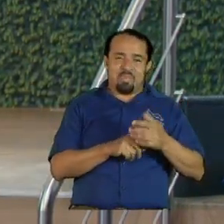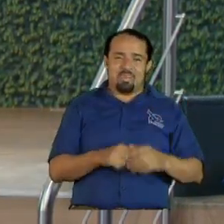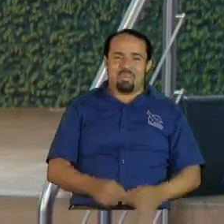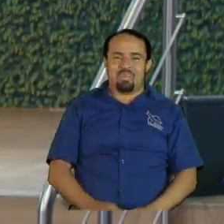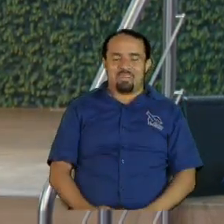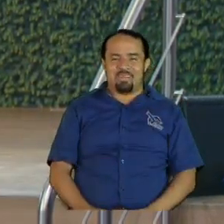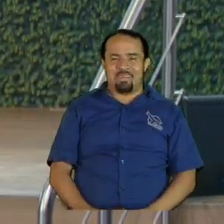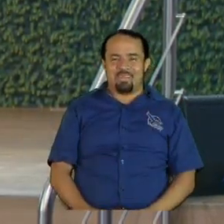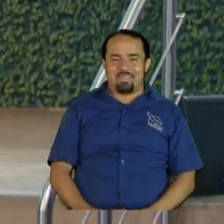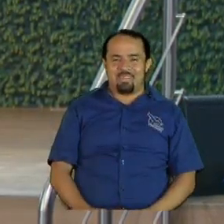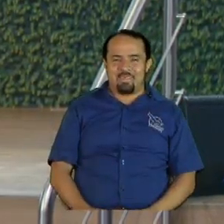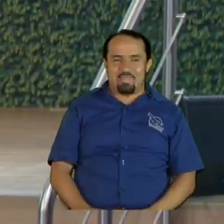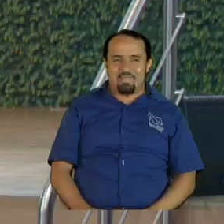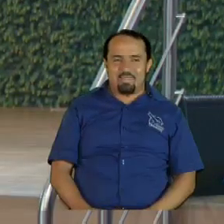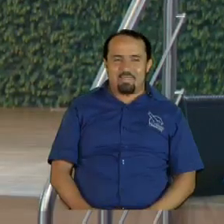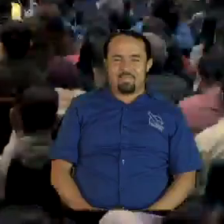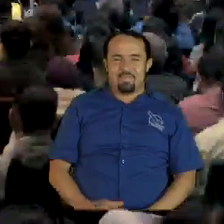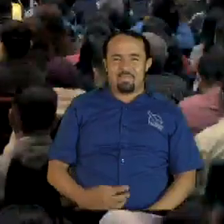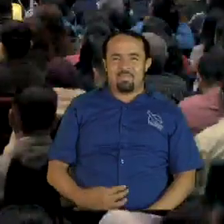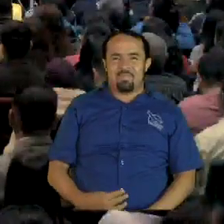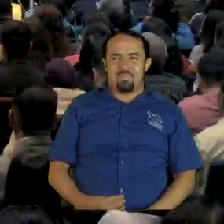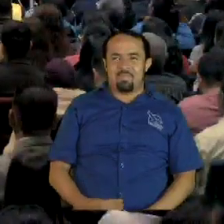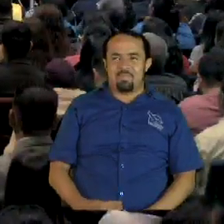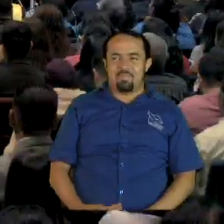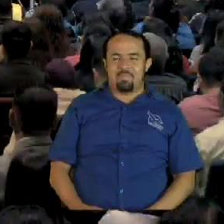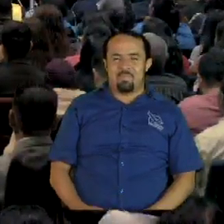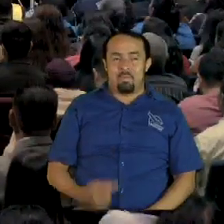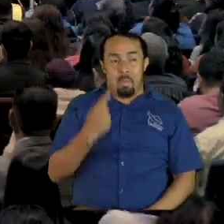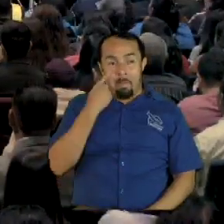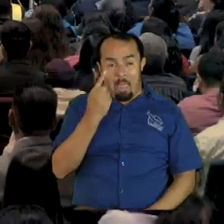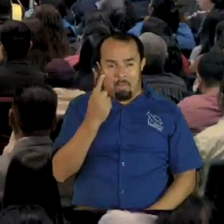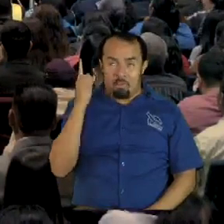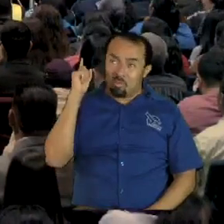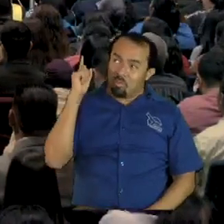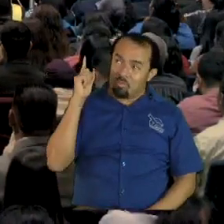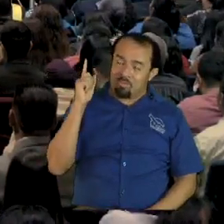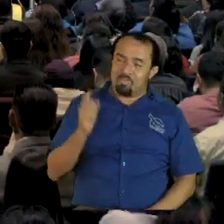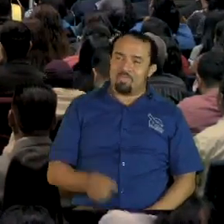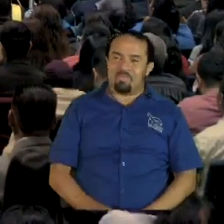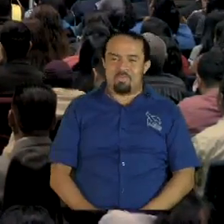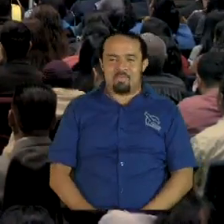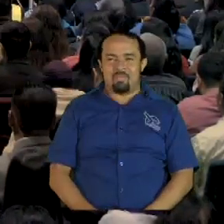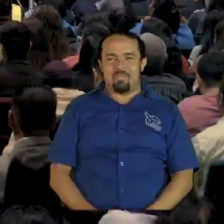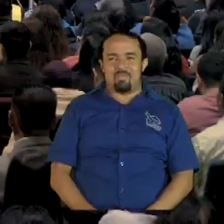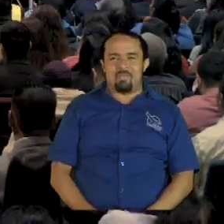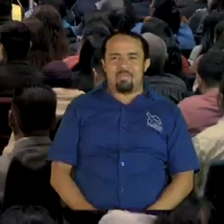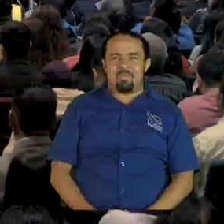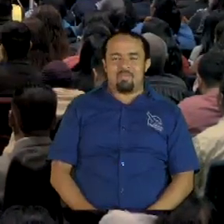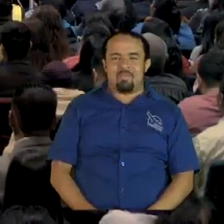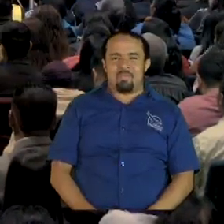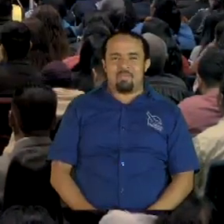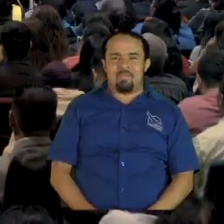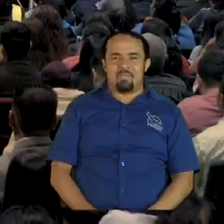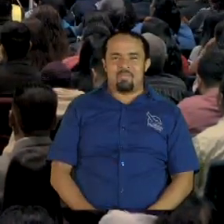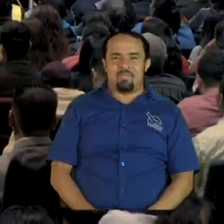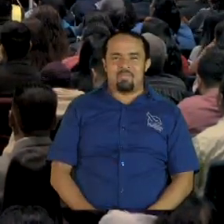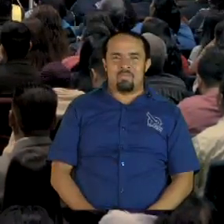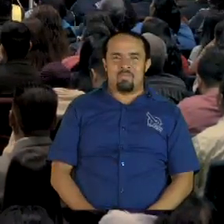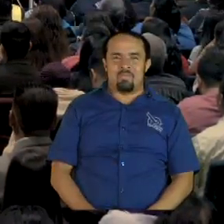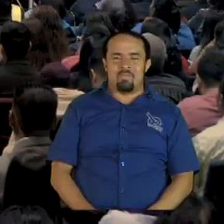a terminar, va usted? Vamos a ver. Ay, ay, ay. Vamos a